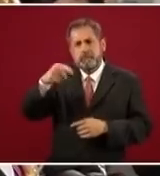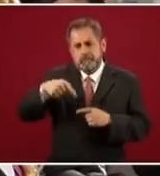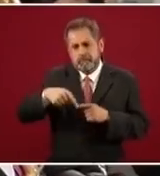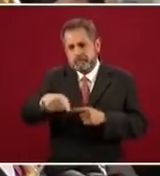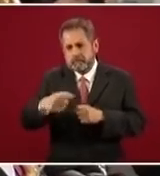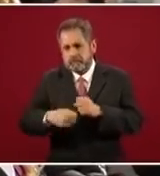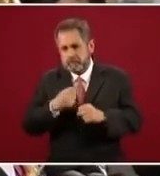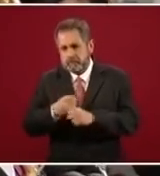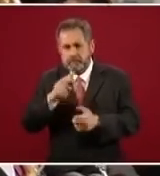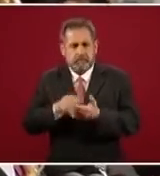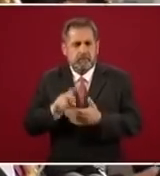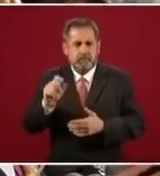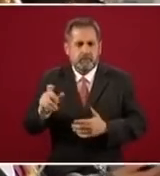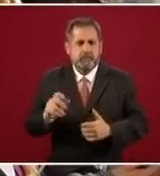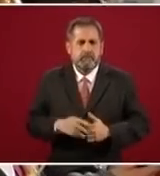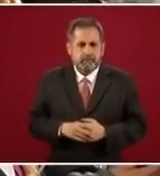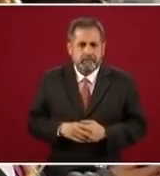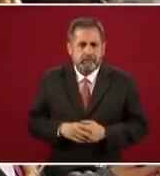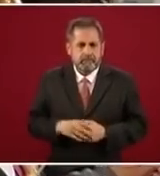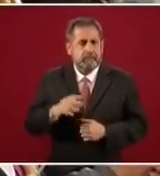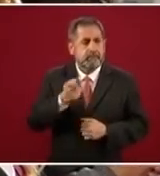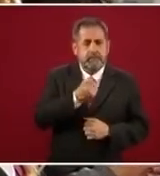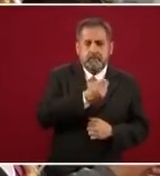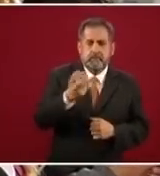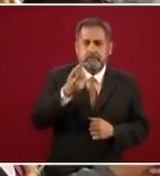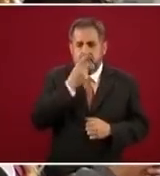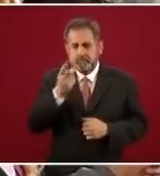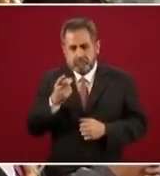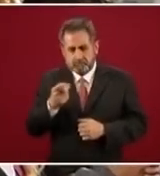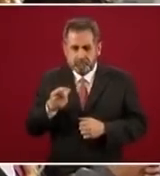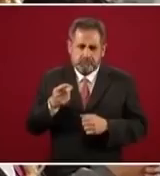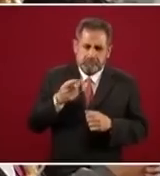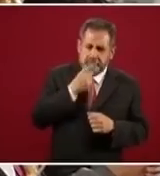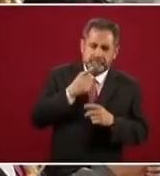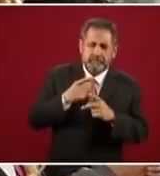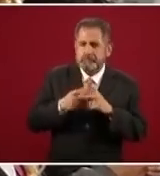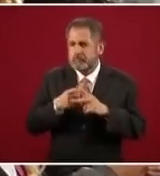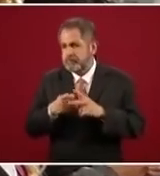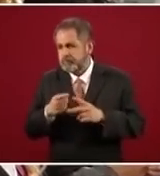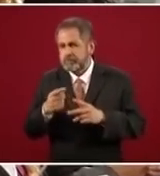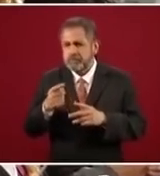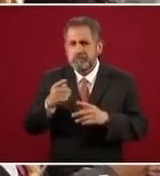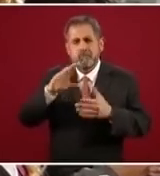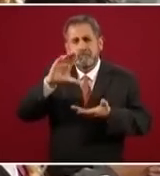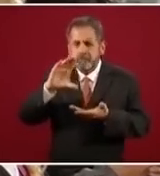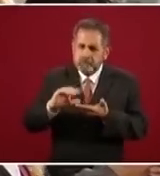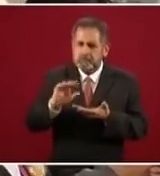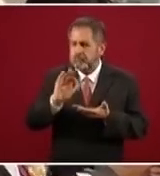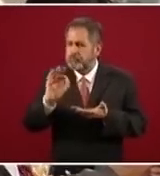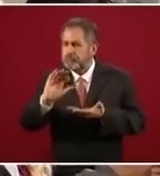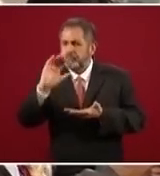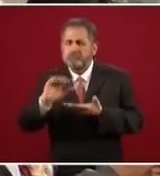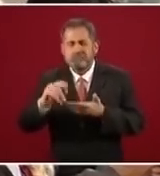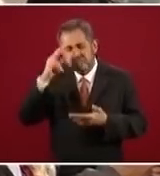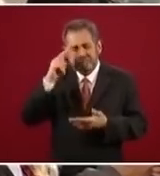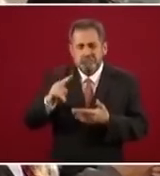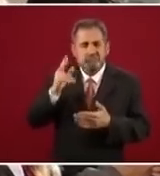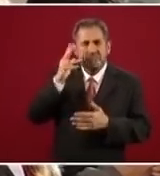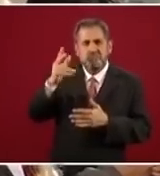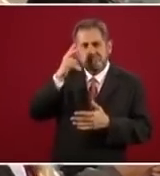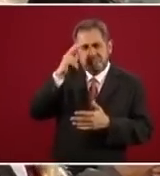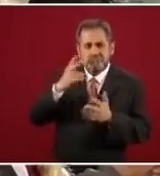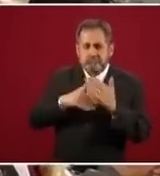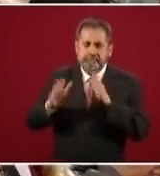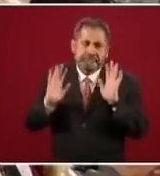el 2020, porque, bueno, hay quien le ha puesto número en la mesa, hay quien incluso ha reducido las expectativas de crecimiento que